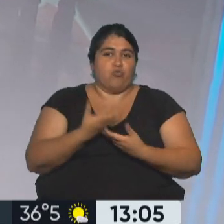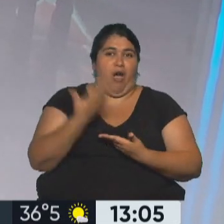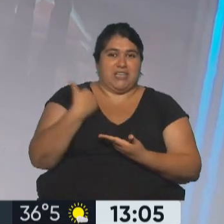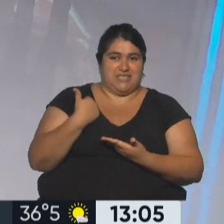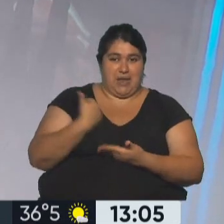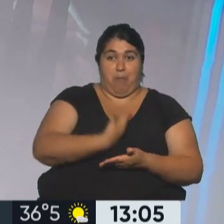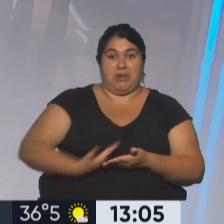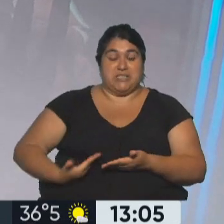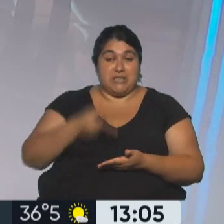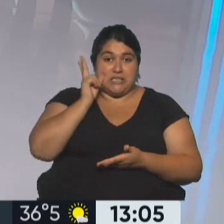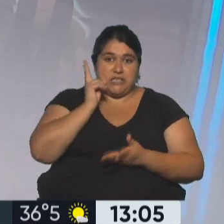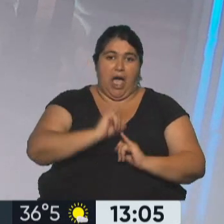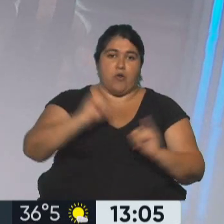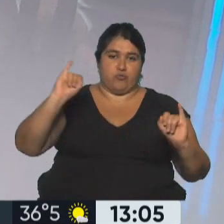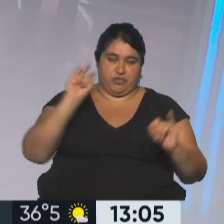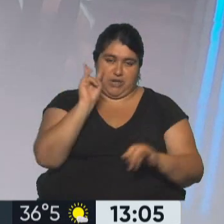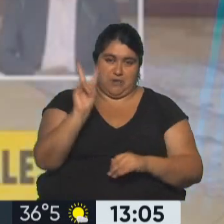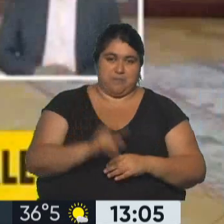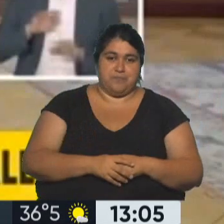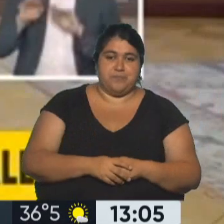lo anunciaba el presidente de Chile.